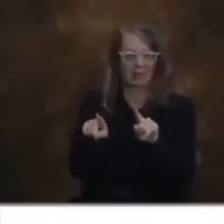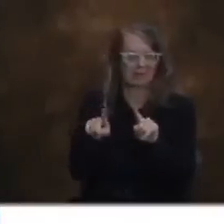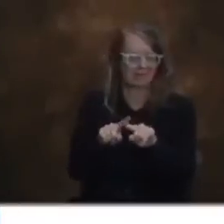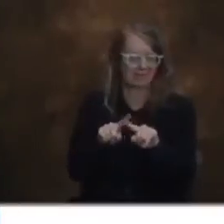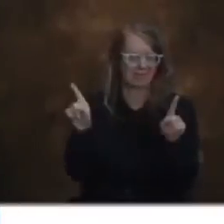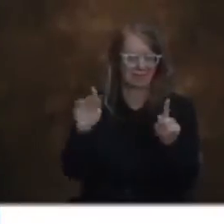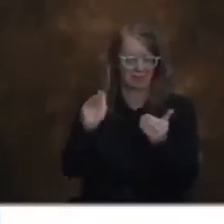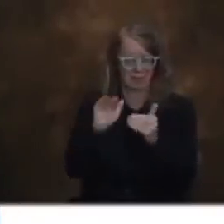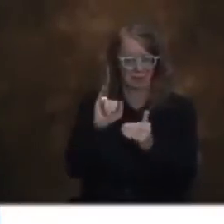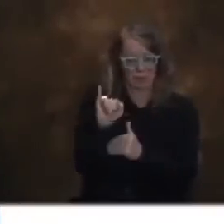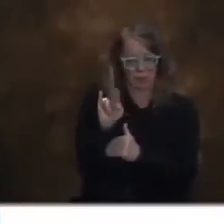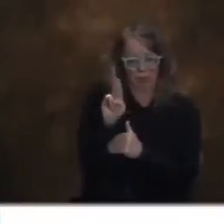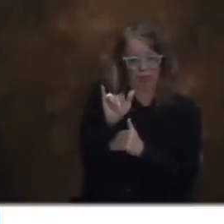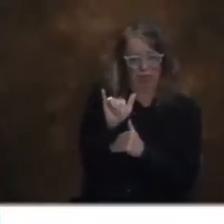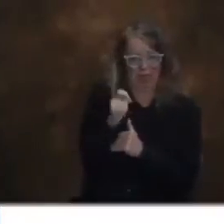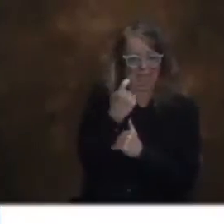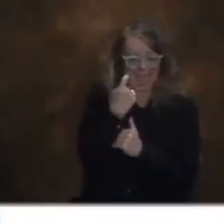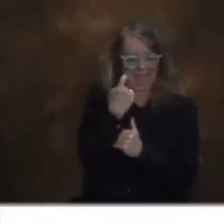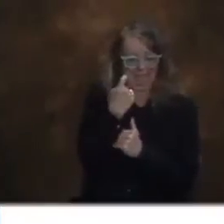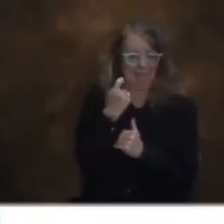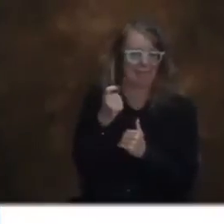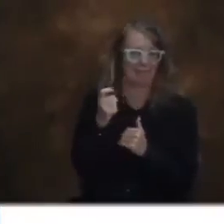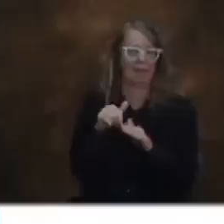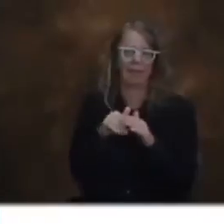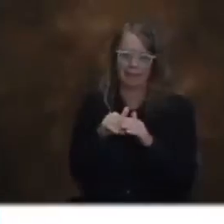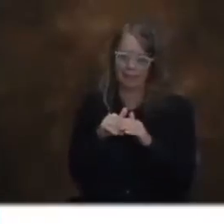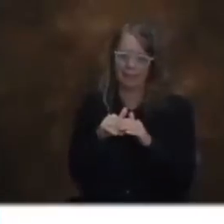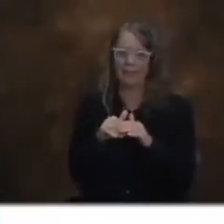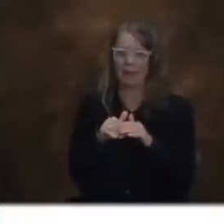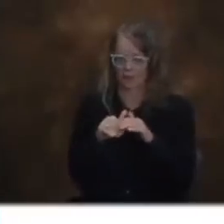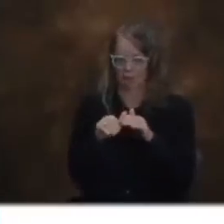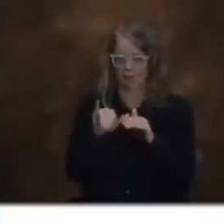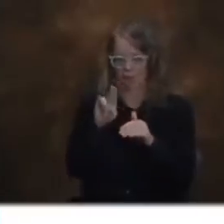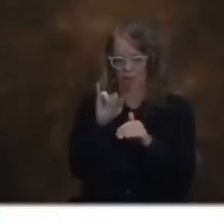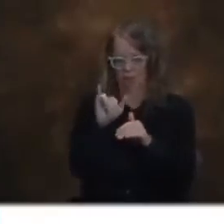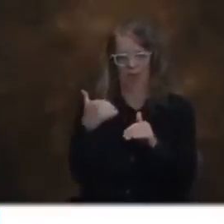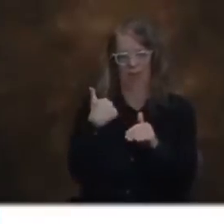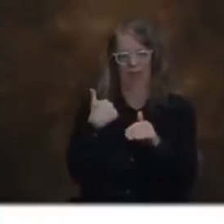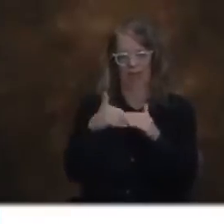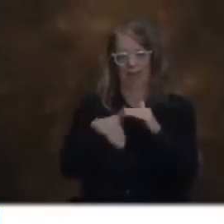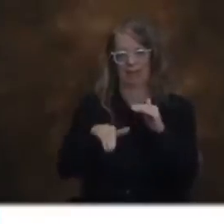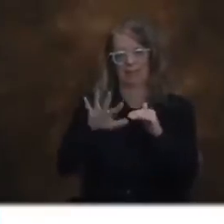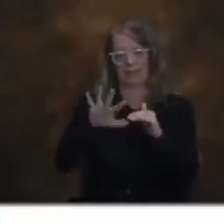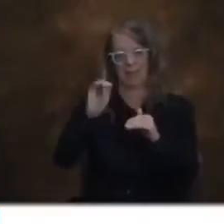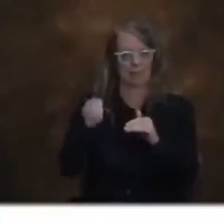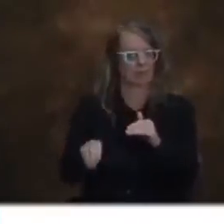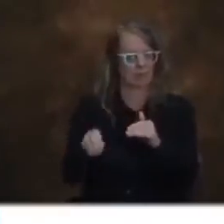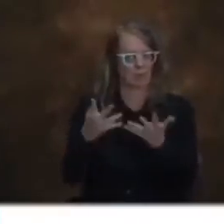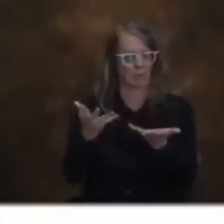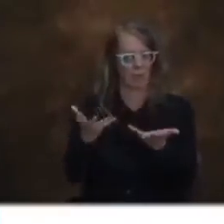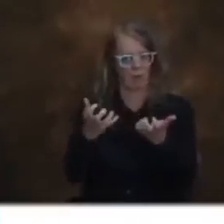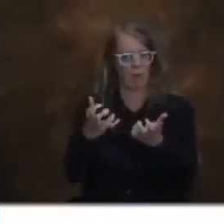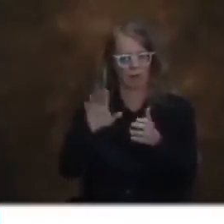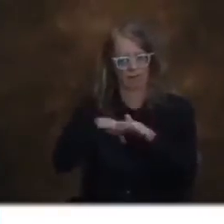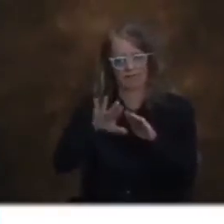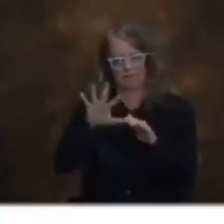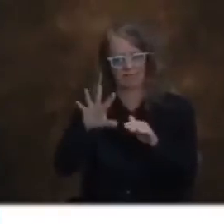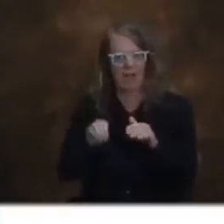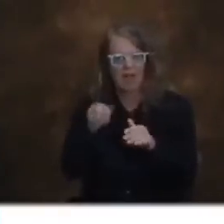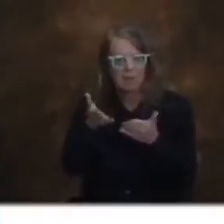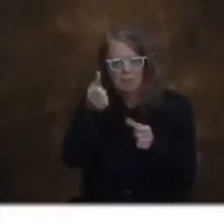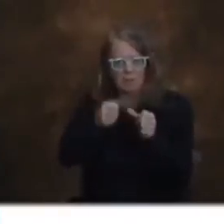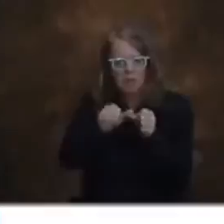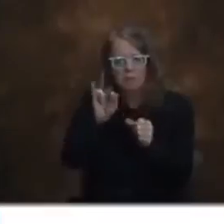que vimos en julio los cuales estaban muy por debajo del 5% que es el porcentaje que queremos ver